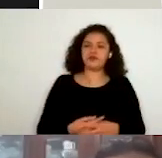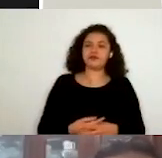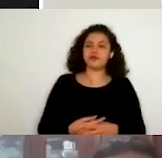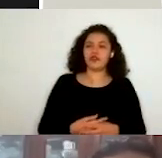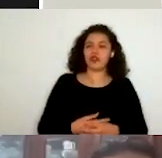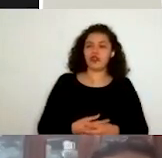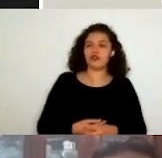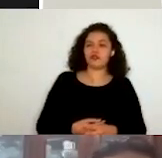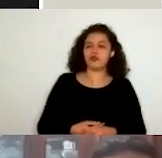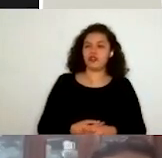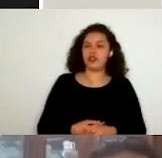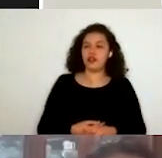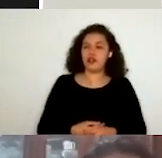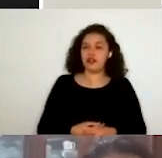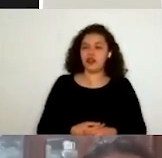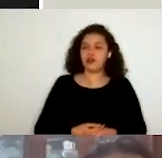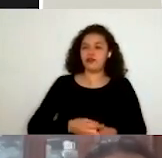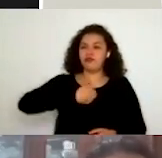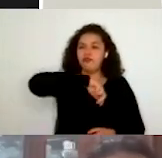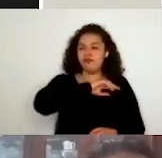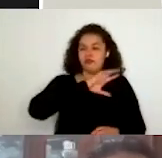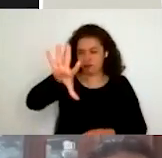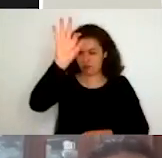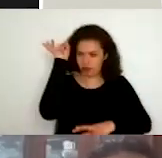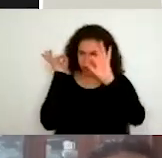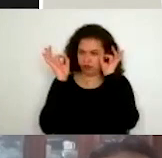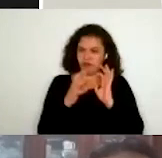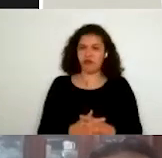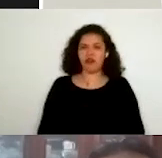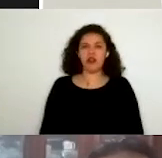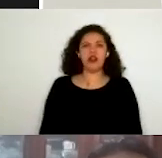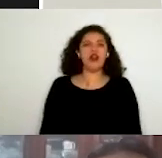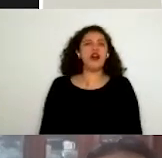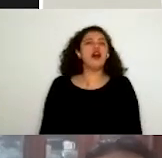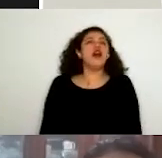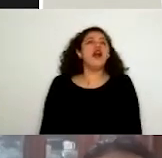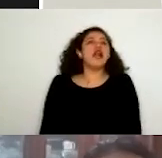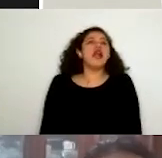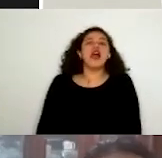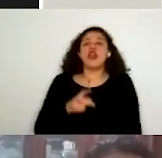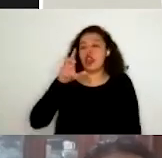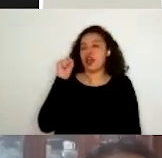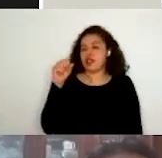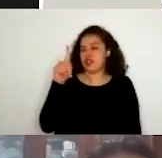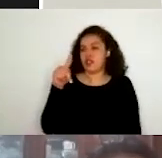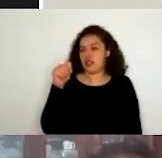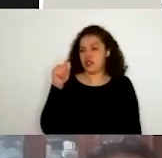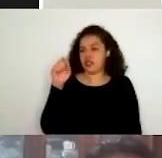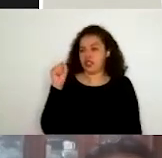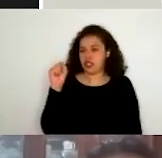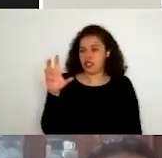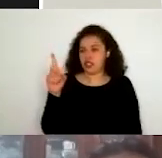tomamos directamente nosotros de una página que es de la CEDUBI, donde vienen los mapas